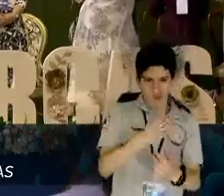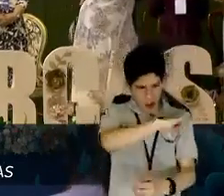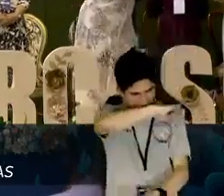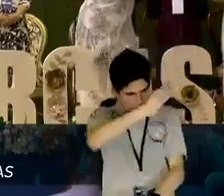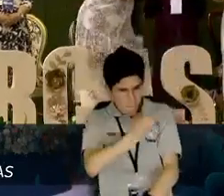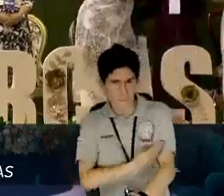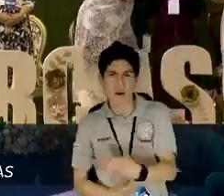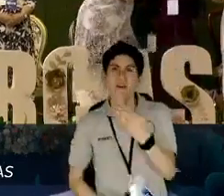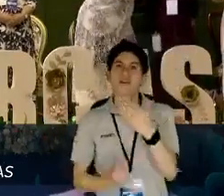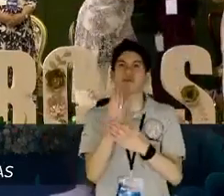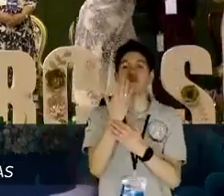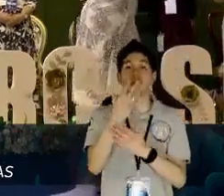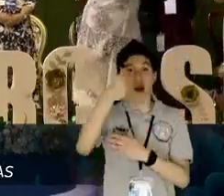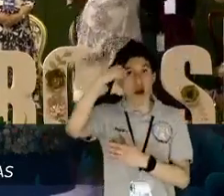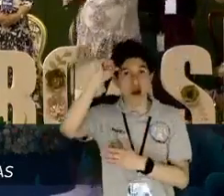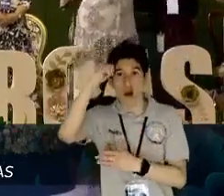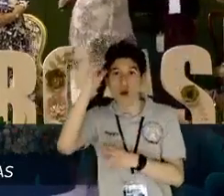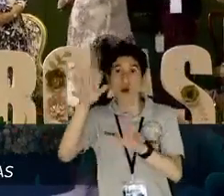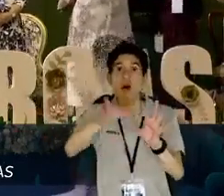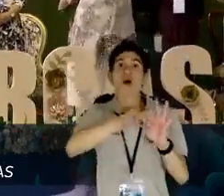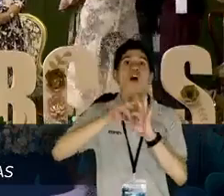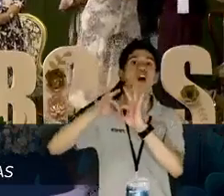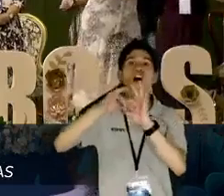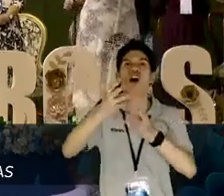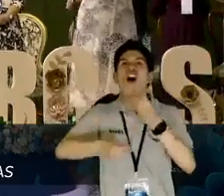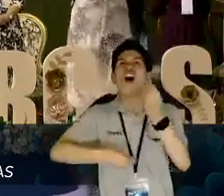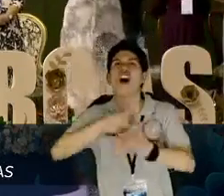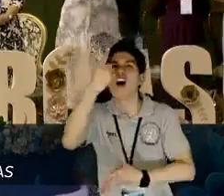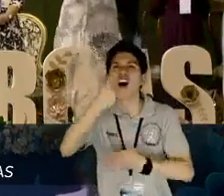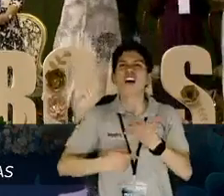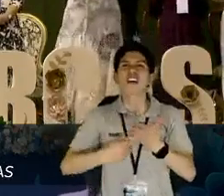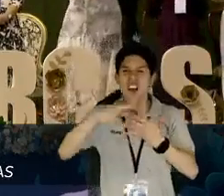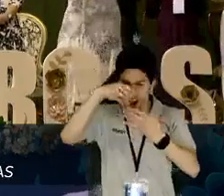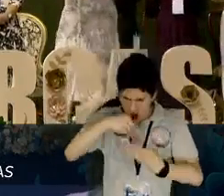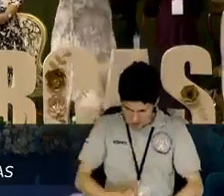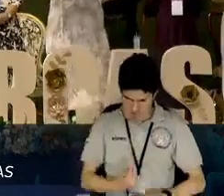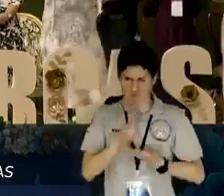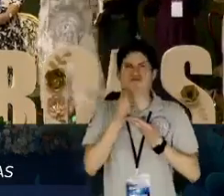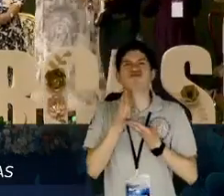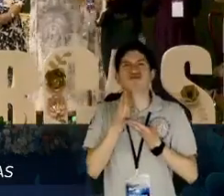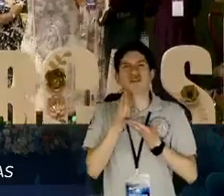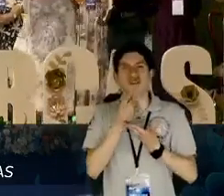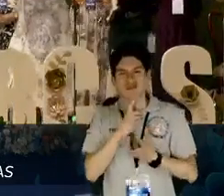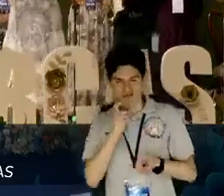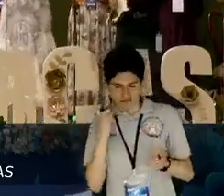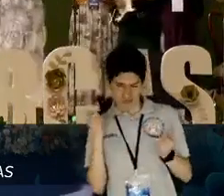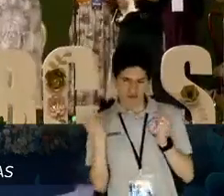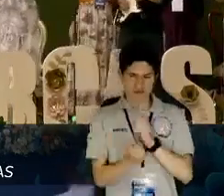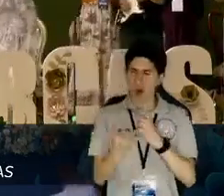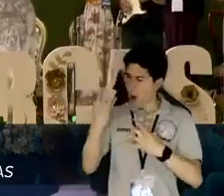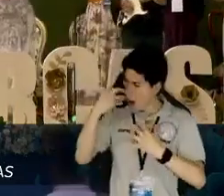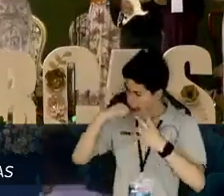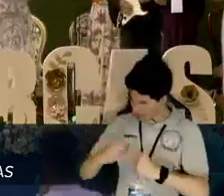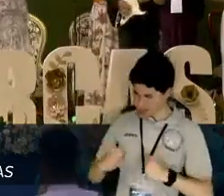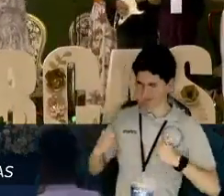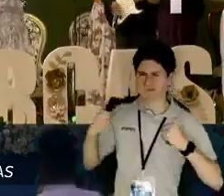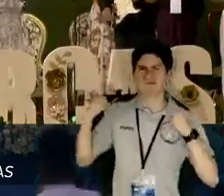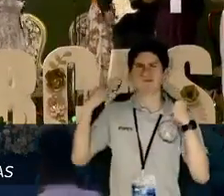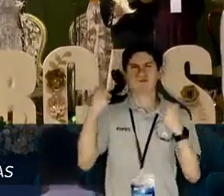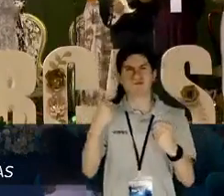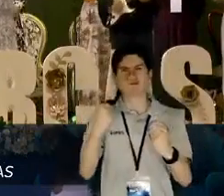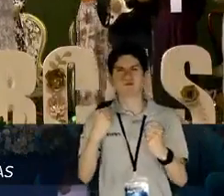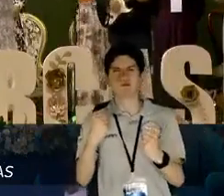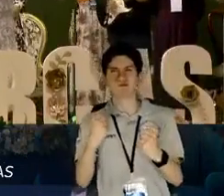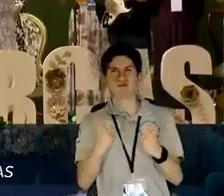lo que hacía la unidad: regenera, renueva, alimenta, nutre. Venga,